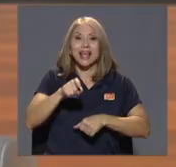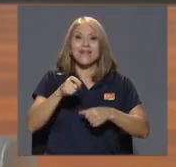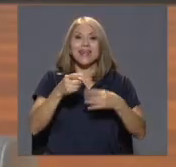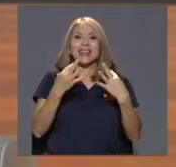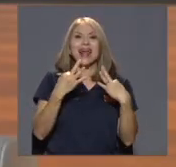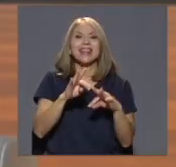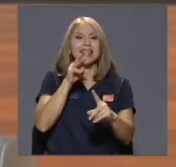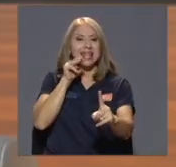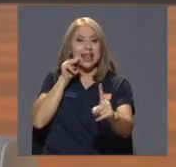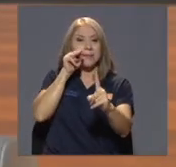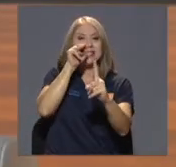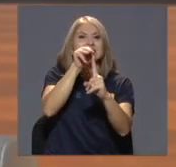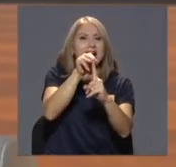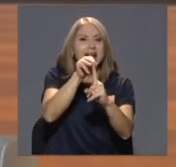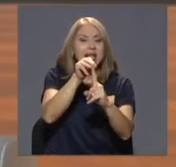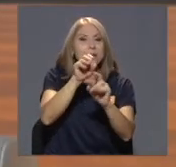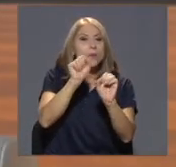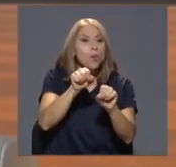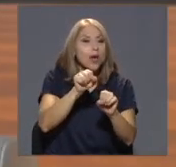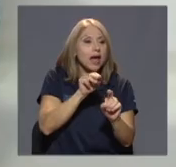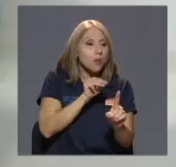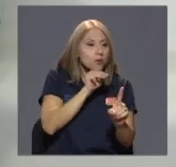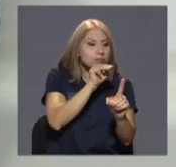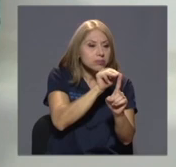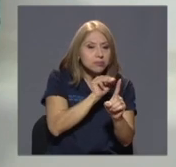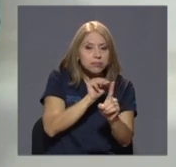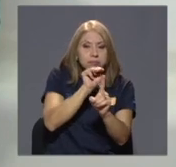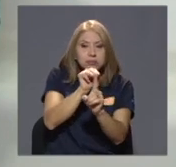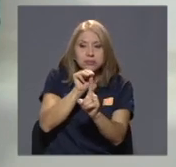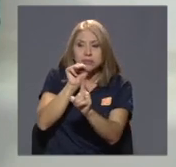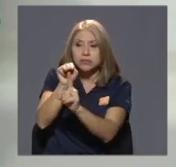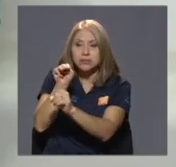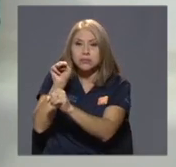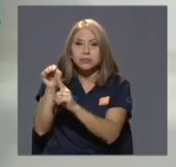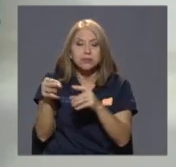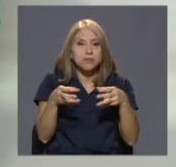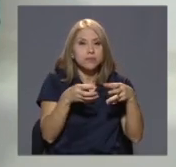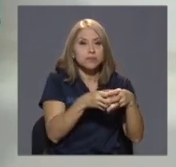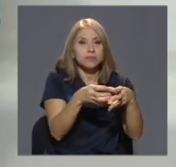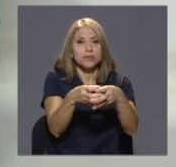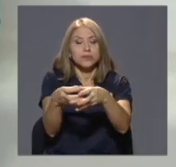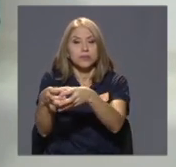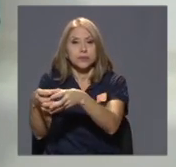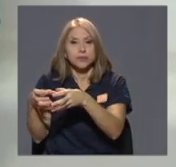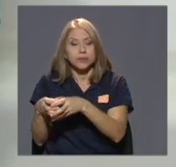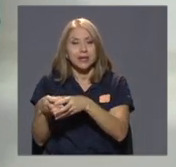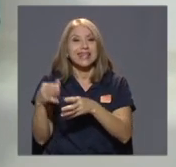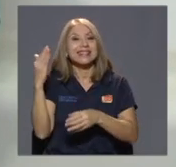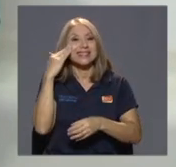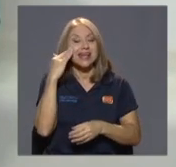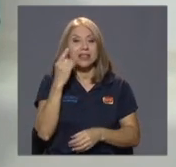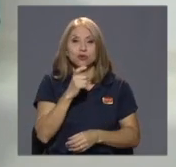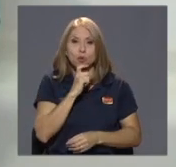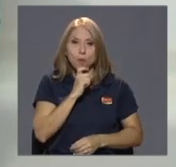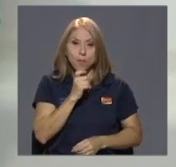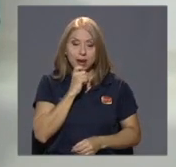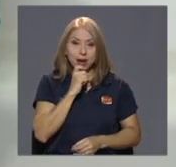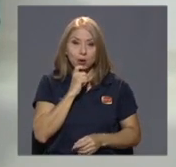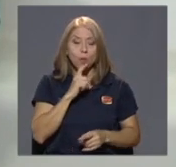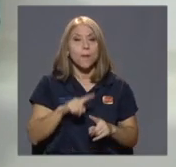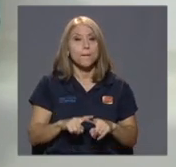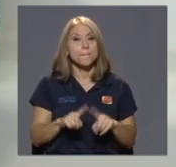damos. Y sé que es complejo, pero quisiera tratar de entenderlo como una estrategia que puede